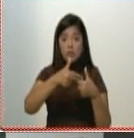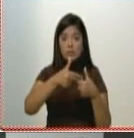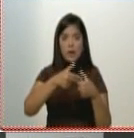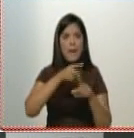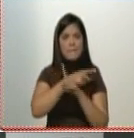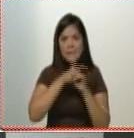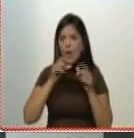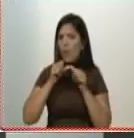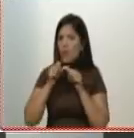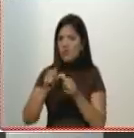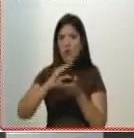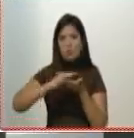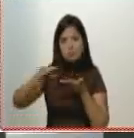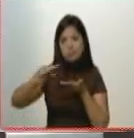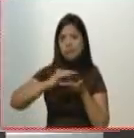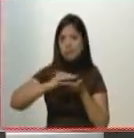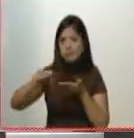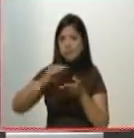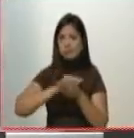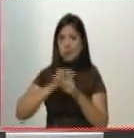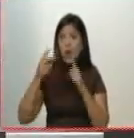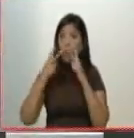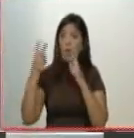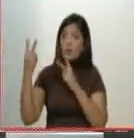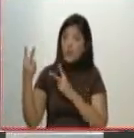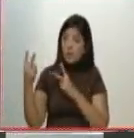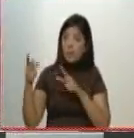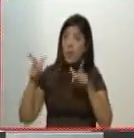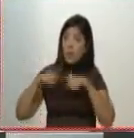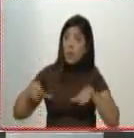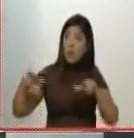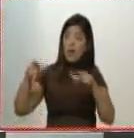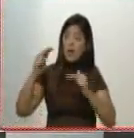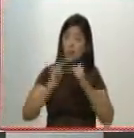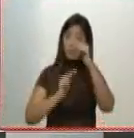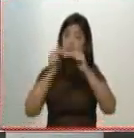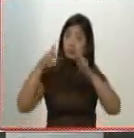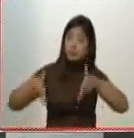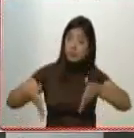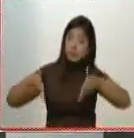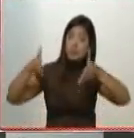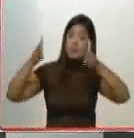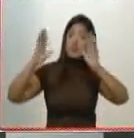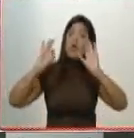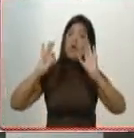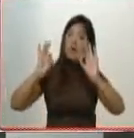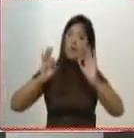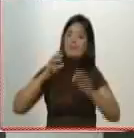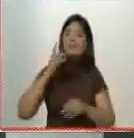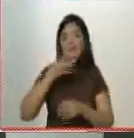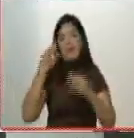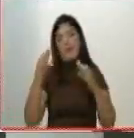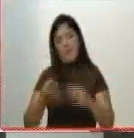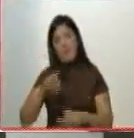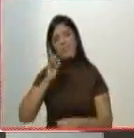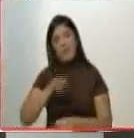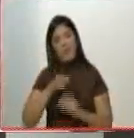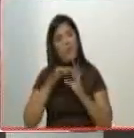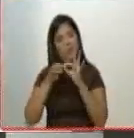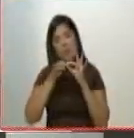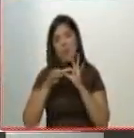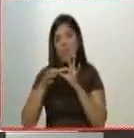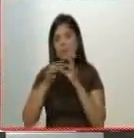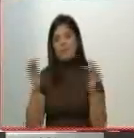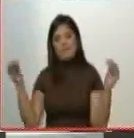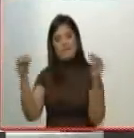se mantiene y cuando vemos este tipo de infraestructuras, este tipo de obras, hay que definitivamente unir una cosa con